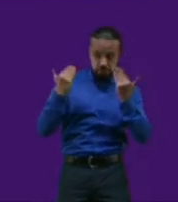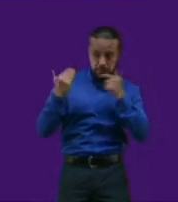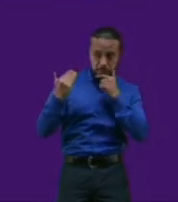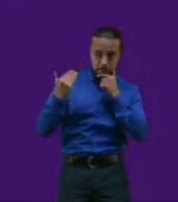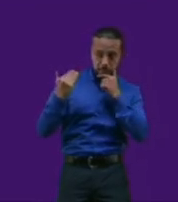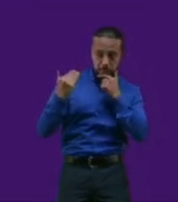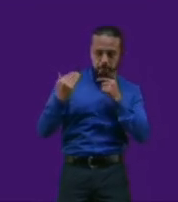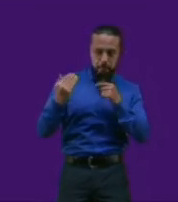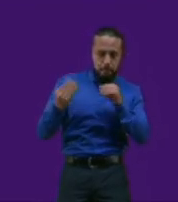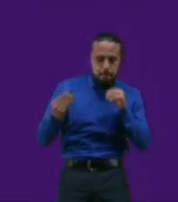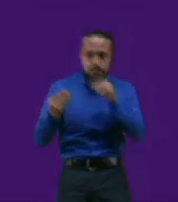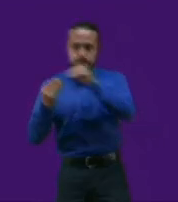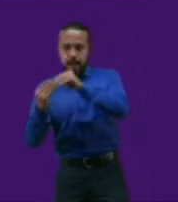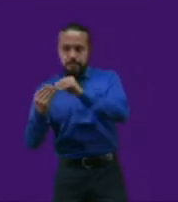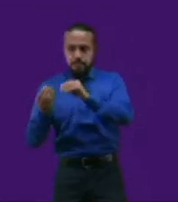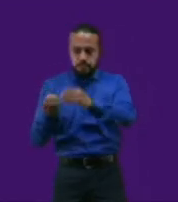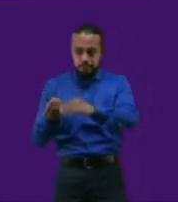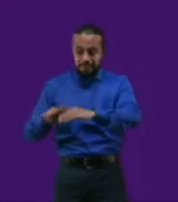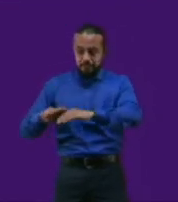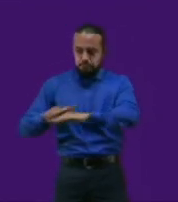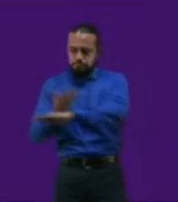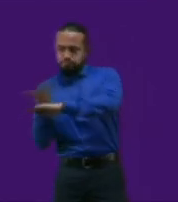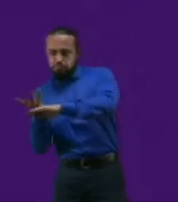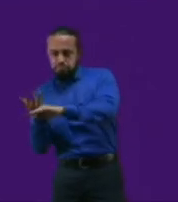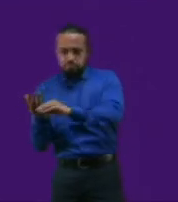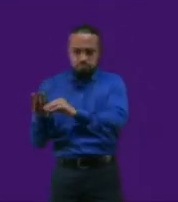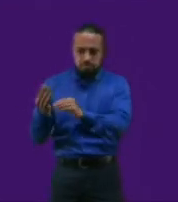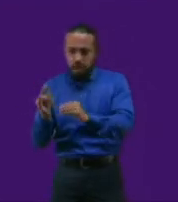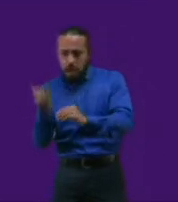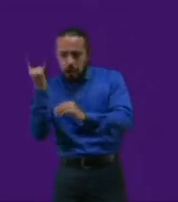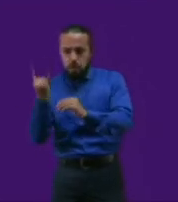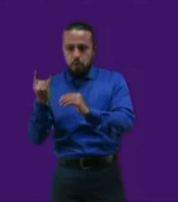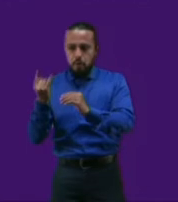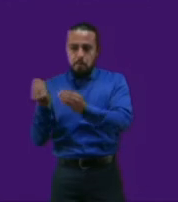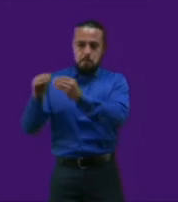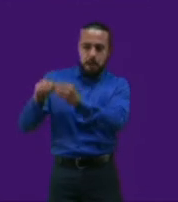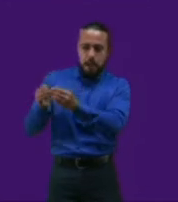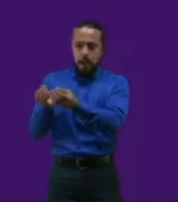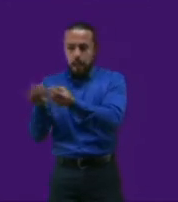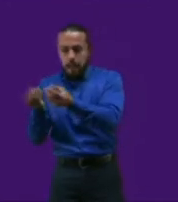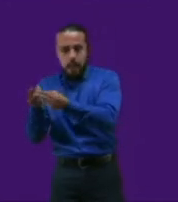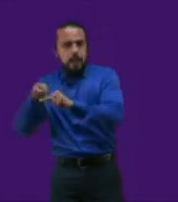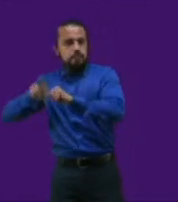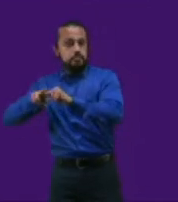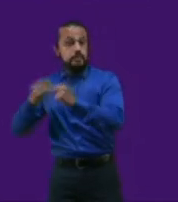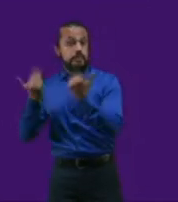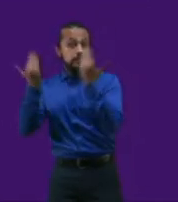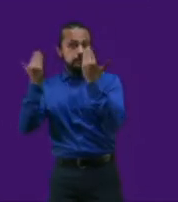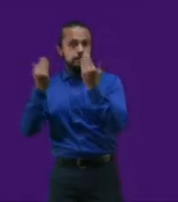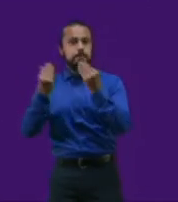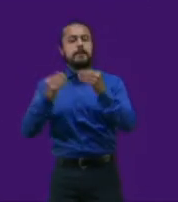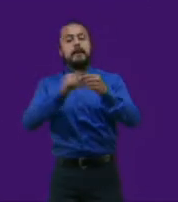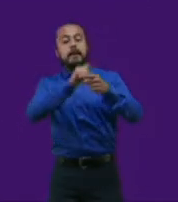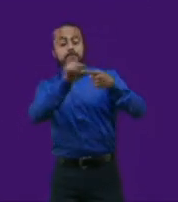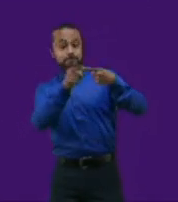agrega valor. Entonces, eso todo por el lado de market fit. Y después viene otro mundo, que es el mundo